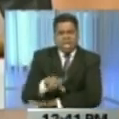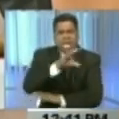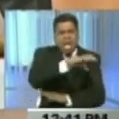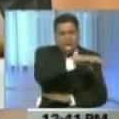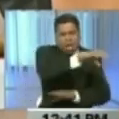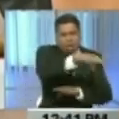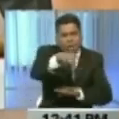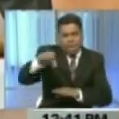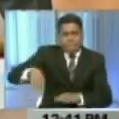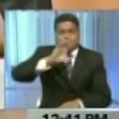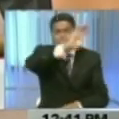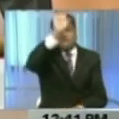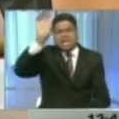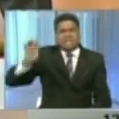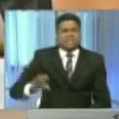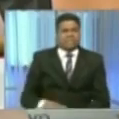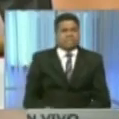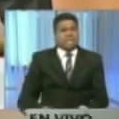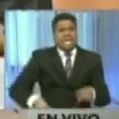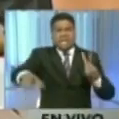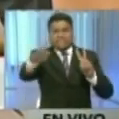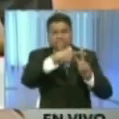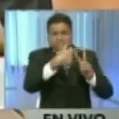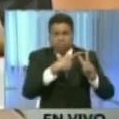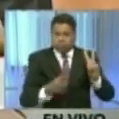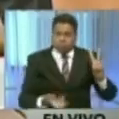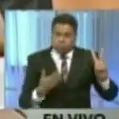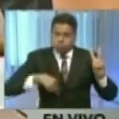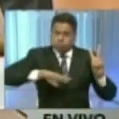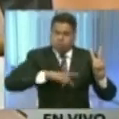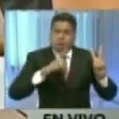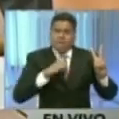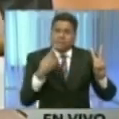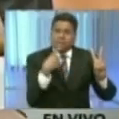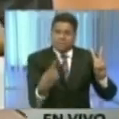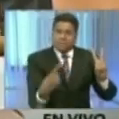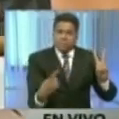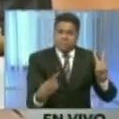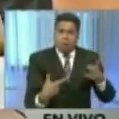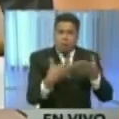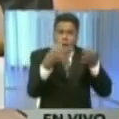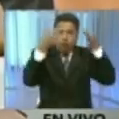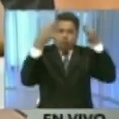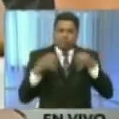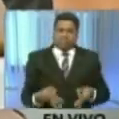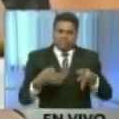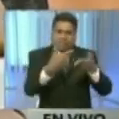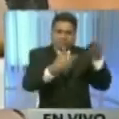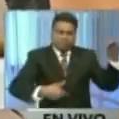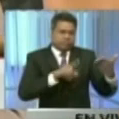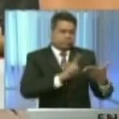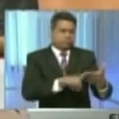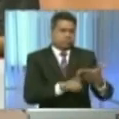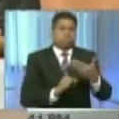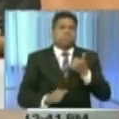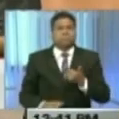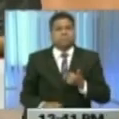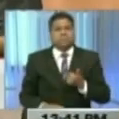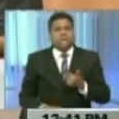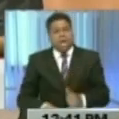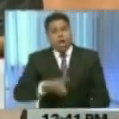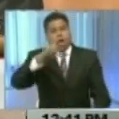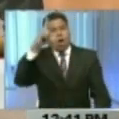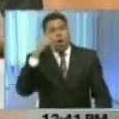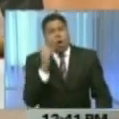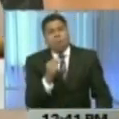de ideas, y nosotros ayer denunciamos en un comunicado oficial del gobierno de la República Bolivariana de Venezuela que el señor Almagro